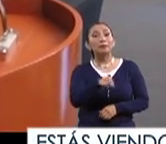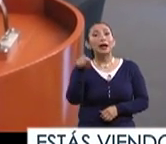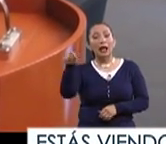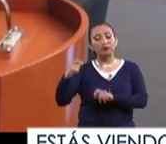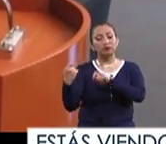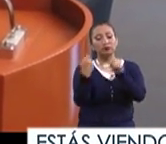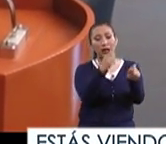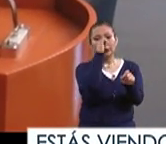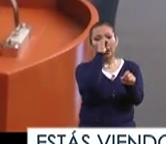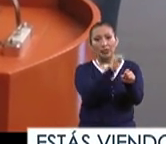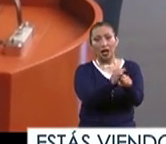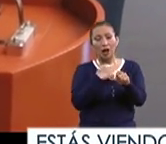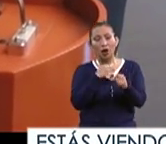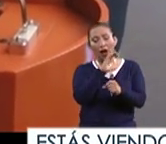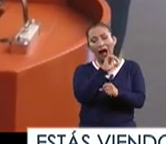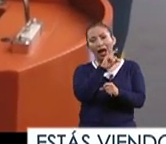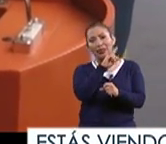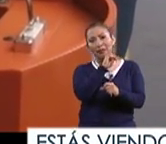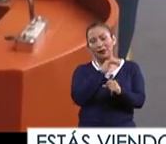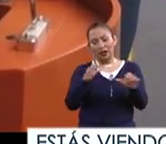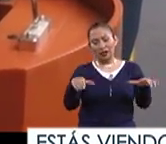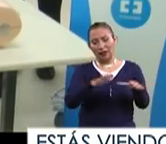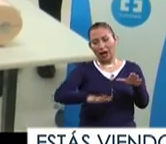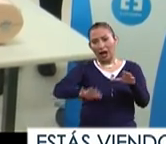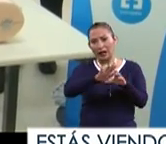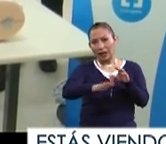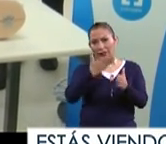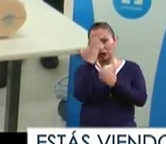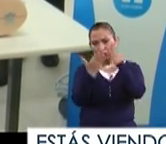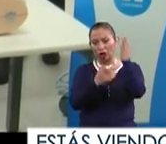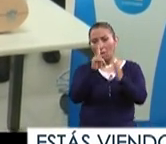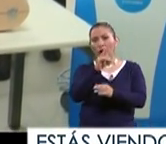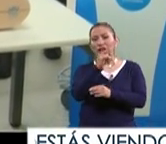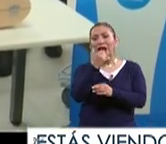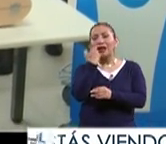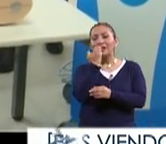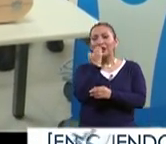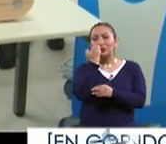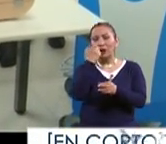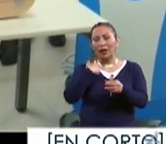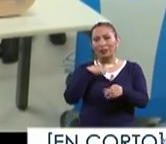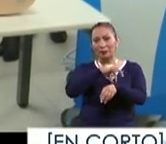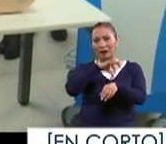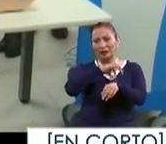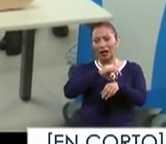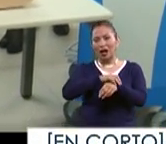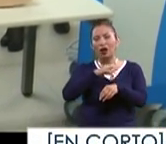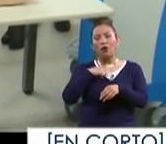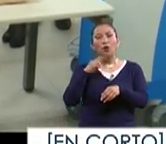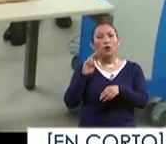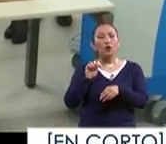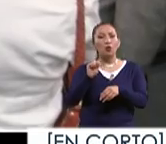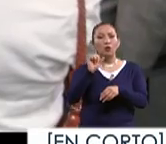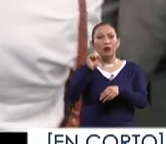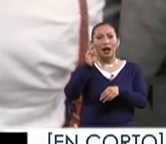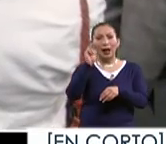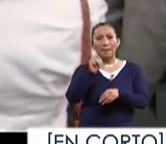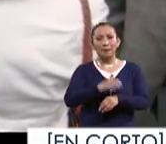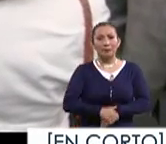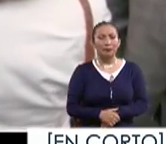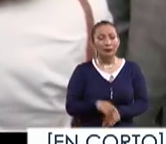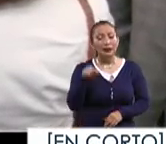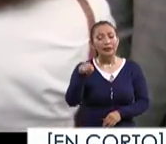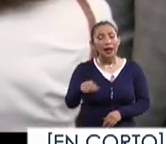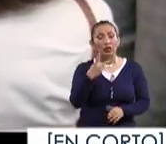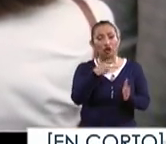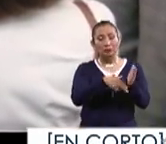fue nombrado secretario académico de la División de Estudios de Posgrado de la Facultad de Medicina de la Universidad Nacional Autónoma de